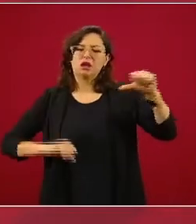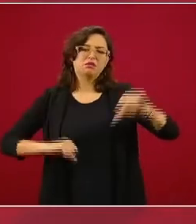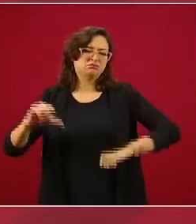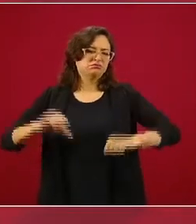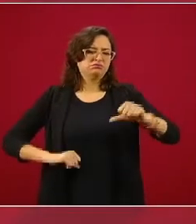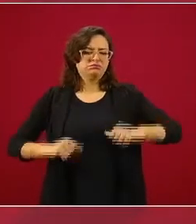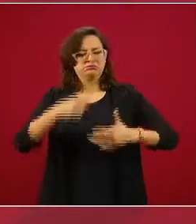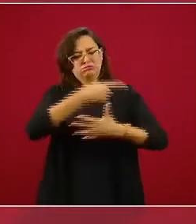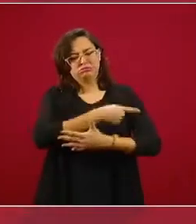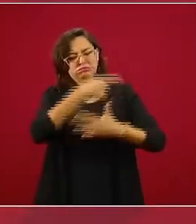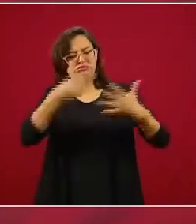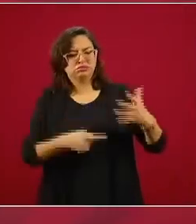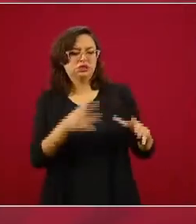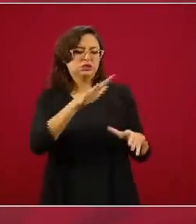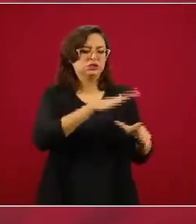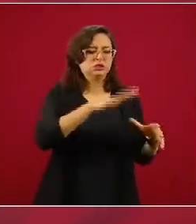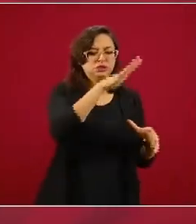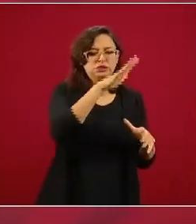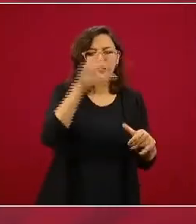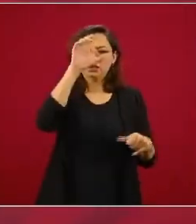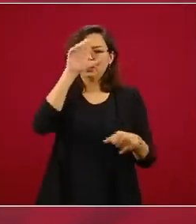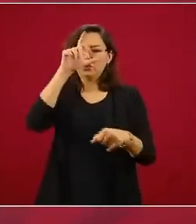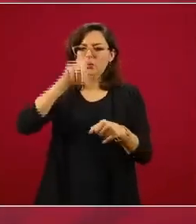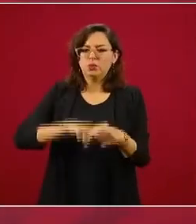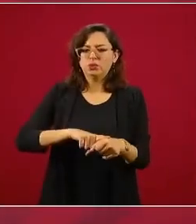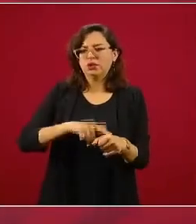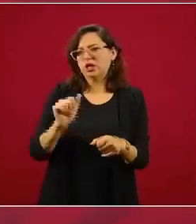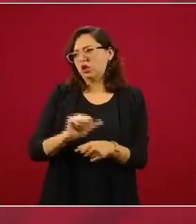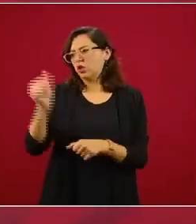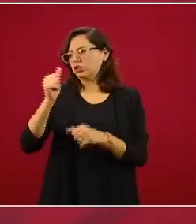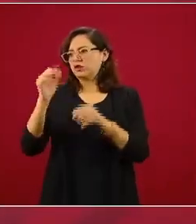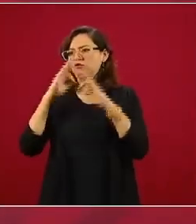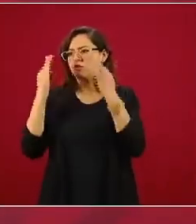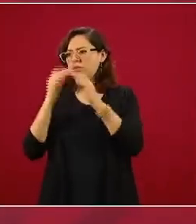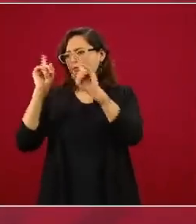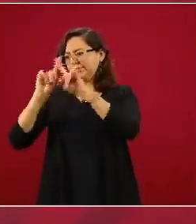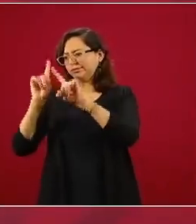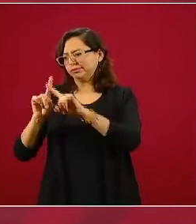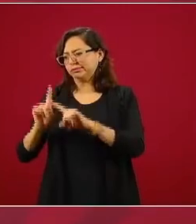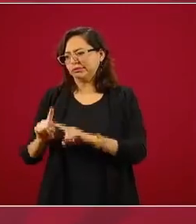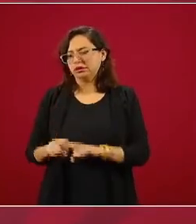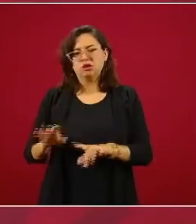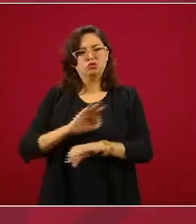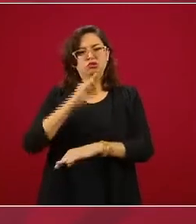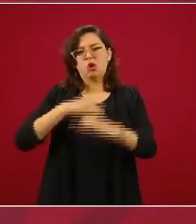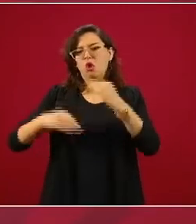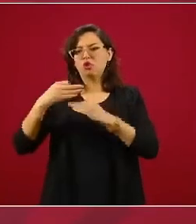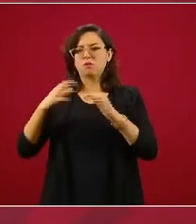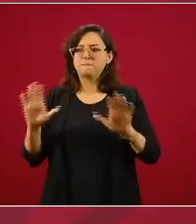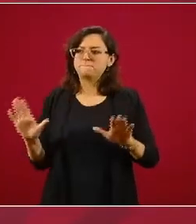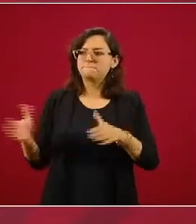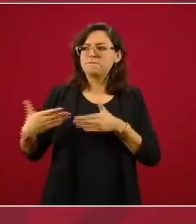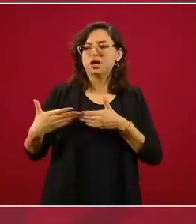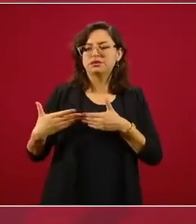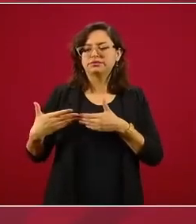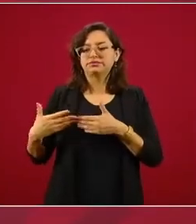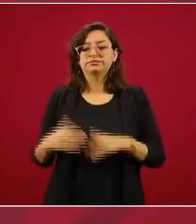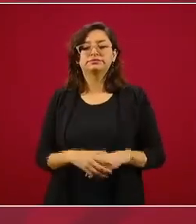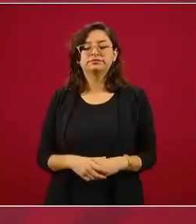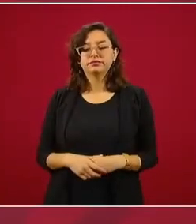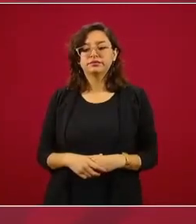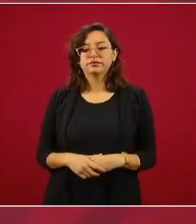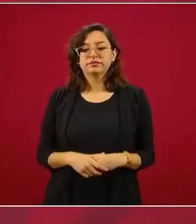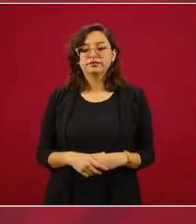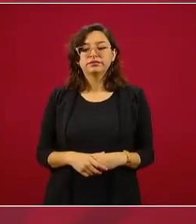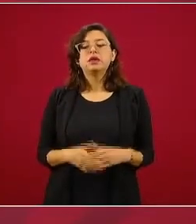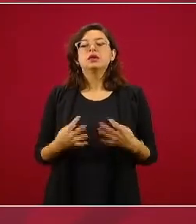actividades sociales, culturales y de otro tipo. Entonces, es muy importante tener en cuenta cómo